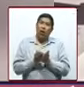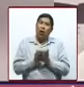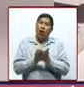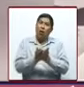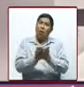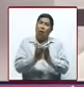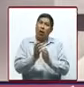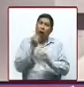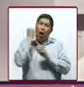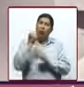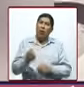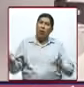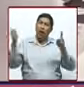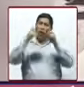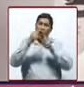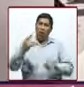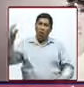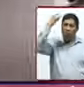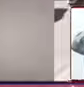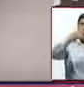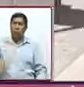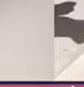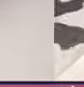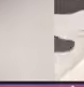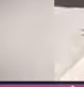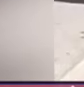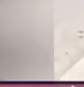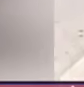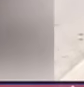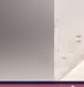se lo habían llevado hasta la ciudad del Alto.